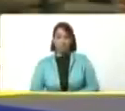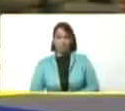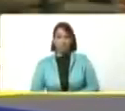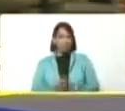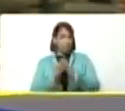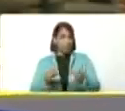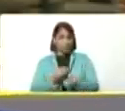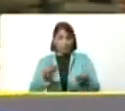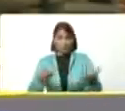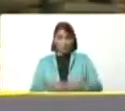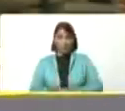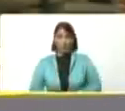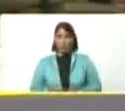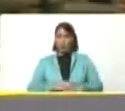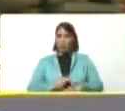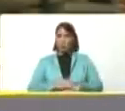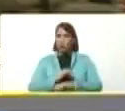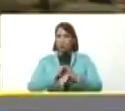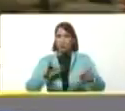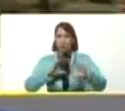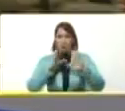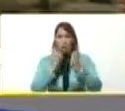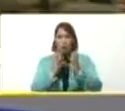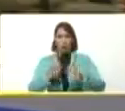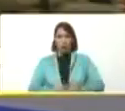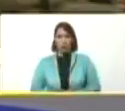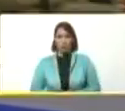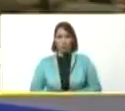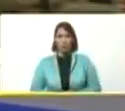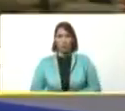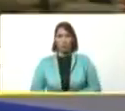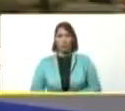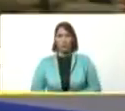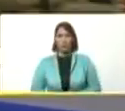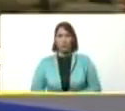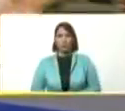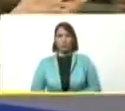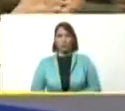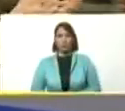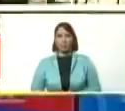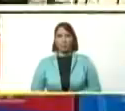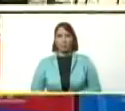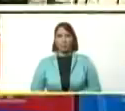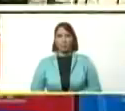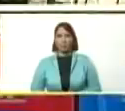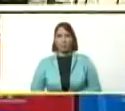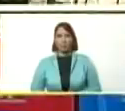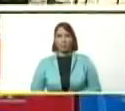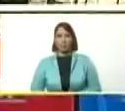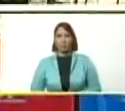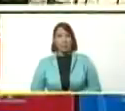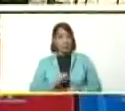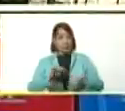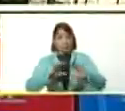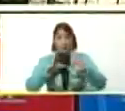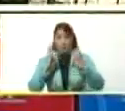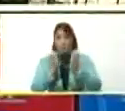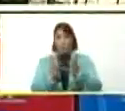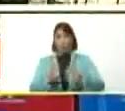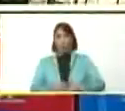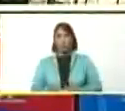eso. Porque ya en el mundo, ya, Tarek Ali, en el mundo ya, Luis